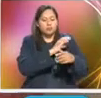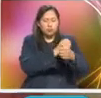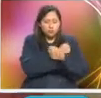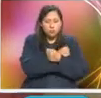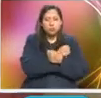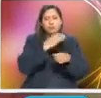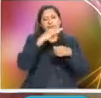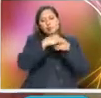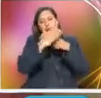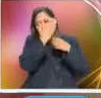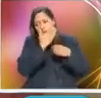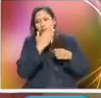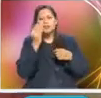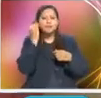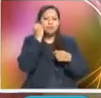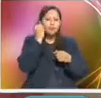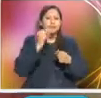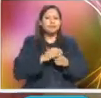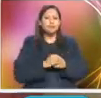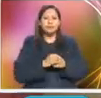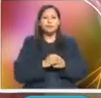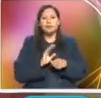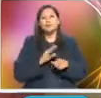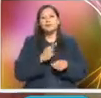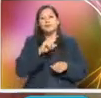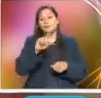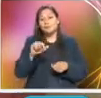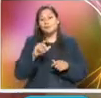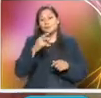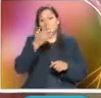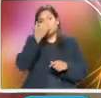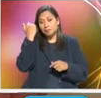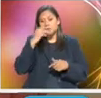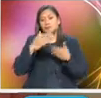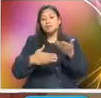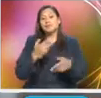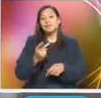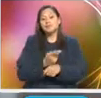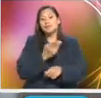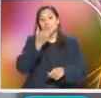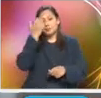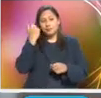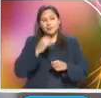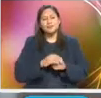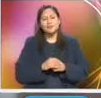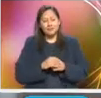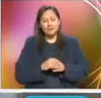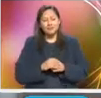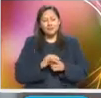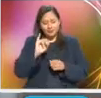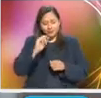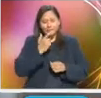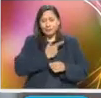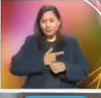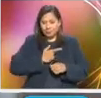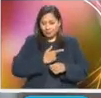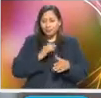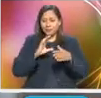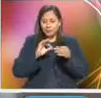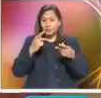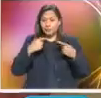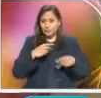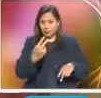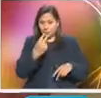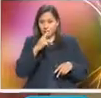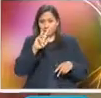apapacharlos, acariciarlos, besarlos, porque después no sabemos qué va a pasar, ¿no? Y algo que sí me gustaría tocar para la gente que nos